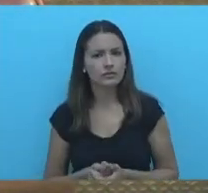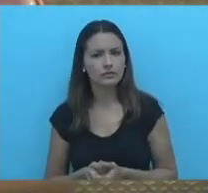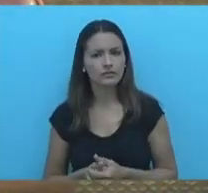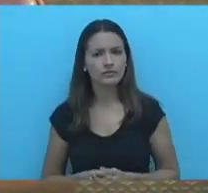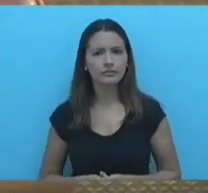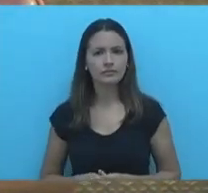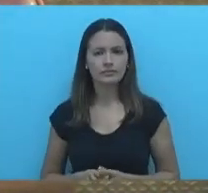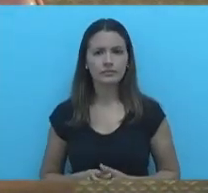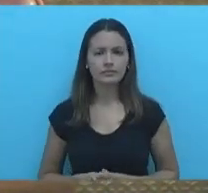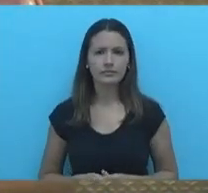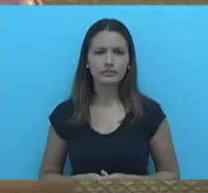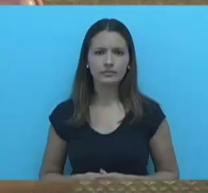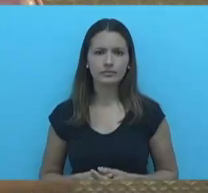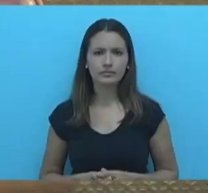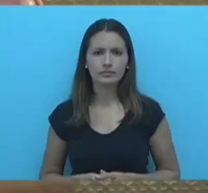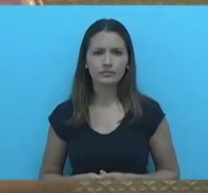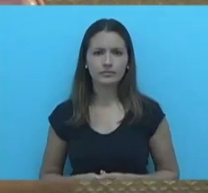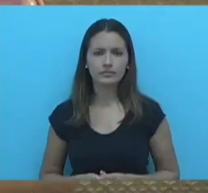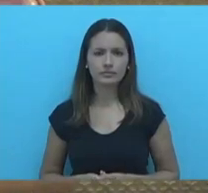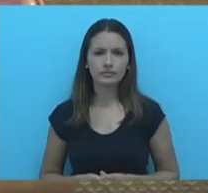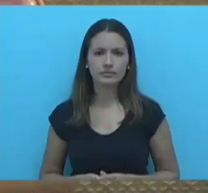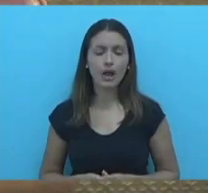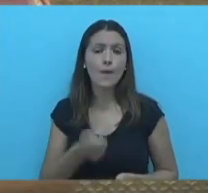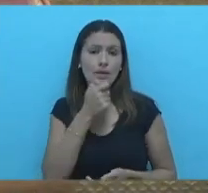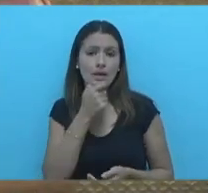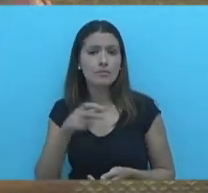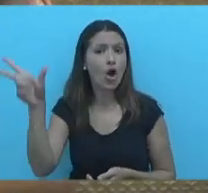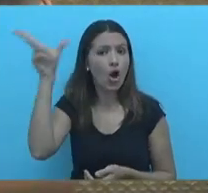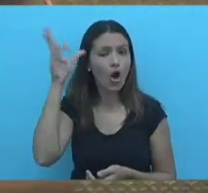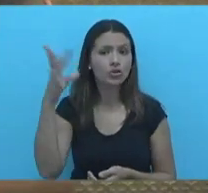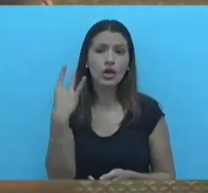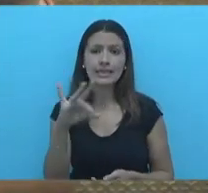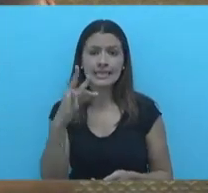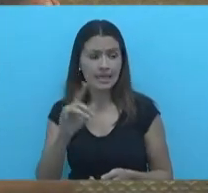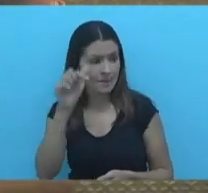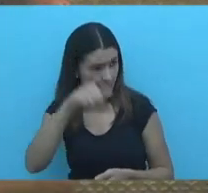de Rosario, 7 de octubre. 8 de diciembre, lo que se está